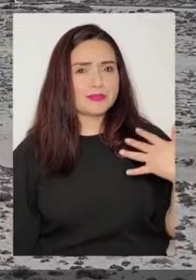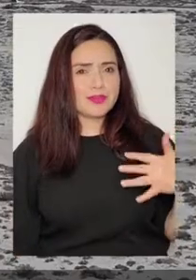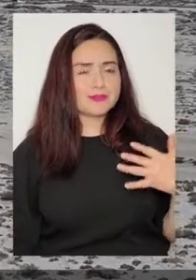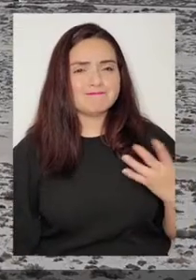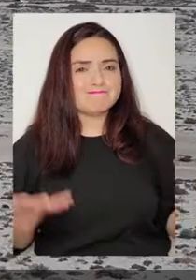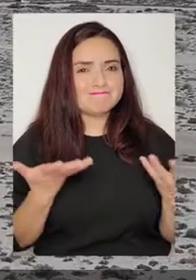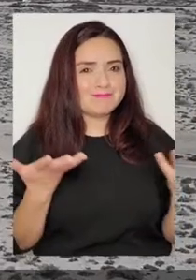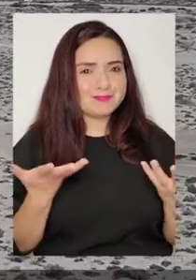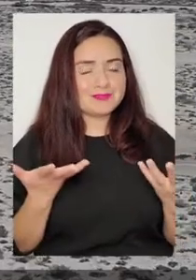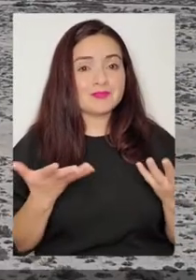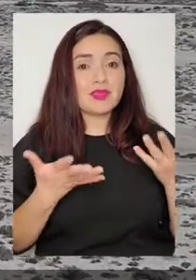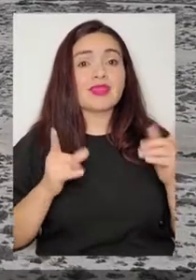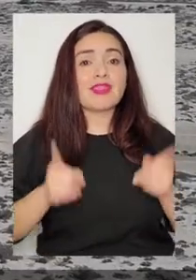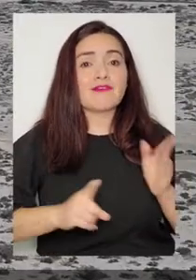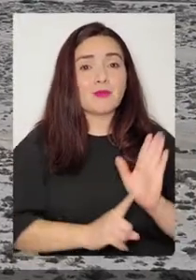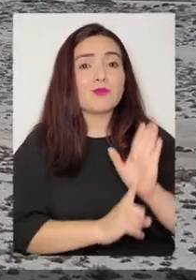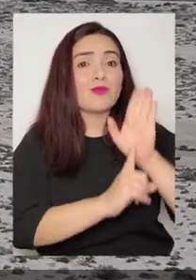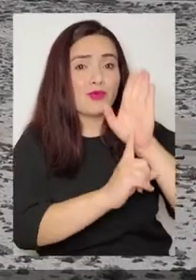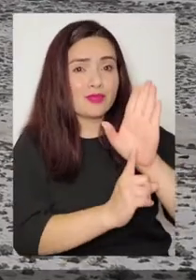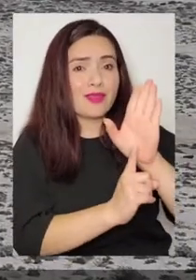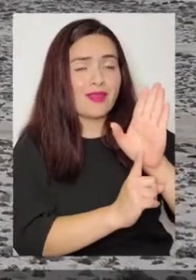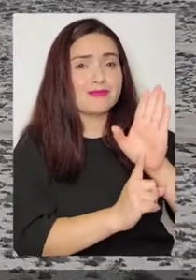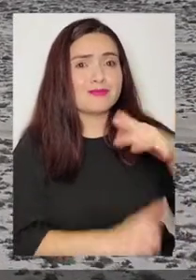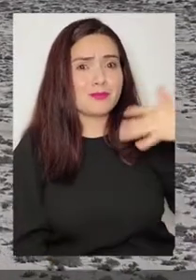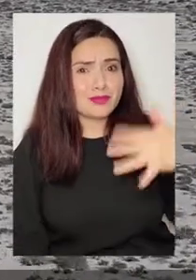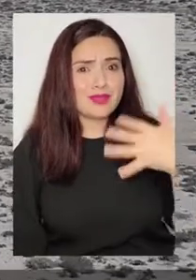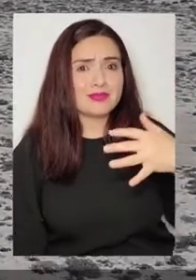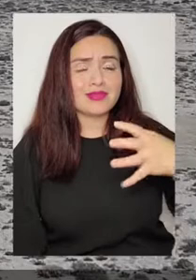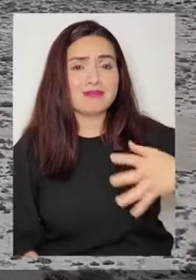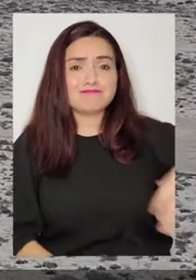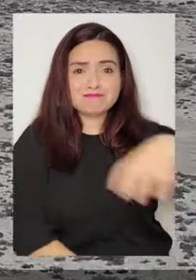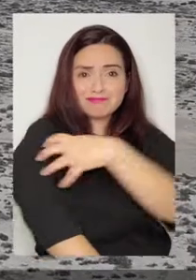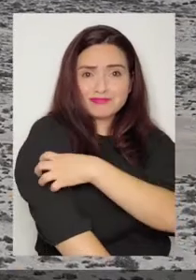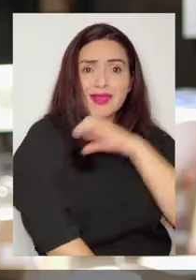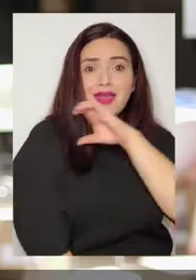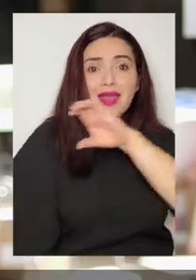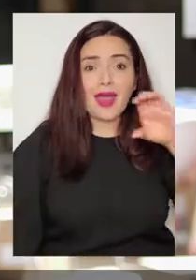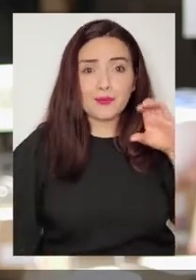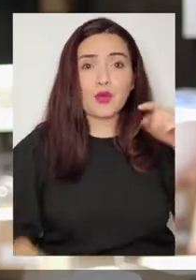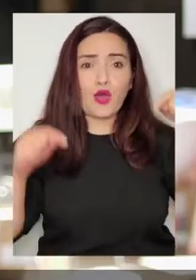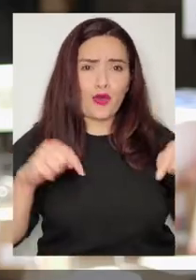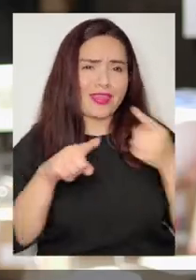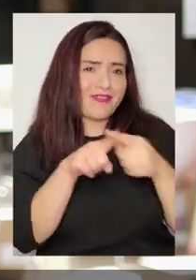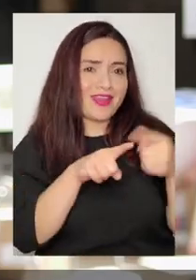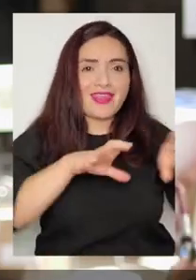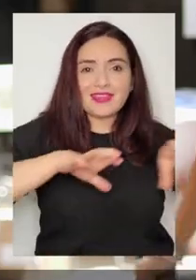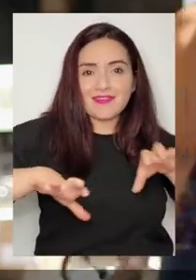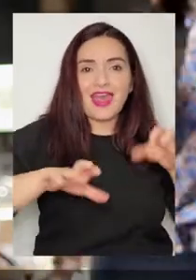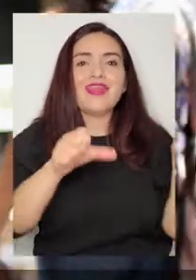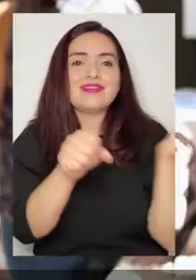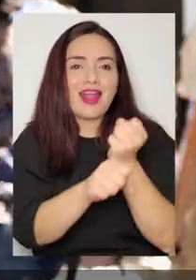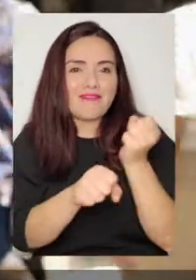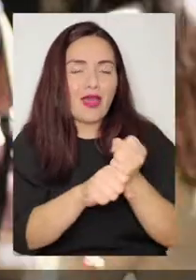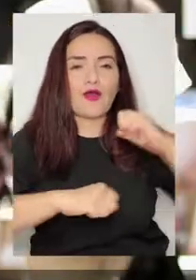La importancia radica que hay que visibilizar y valorar el espacio rural, porque hoy día se realizan muchas actividades